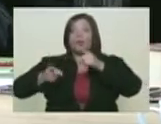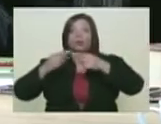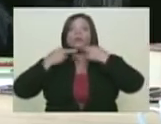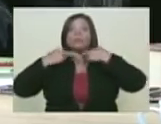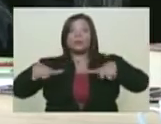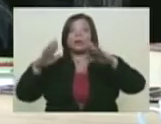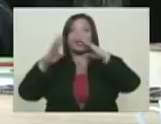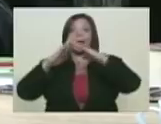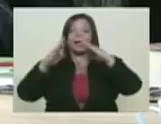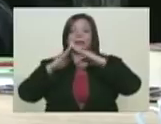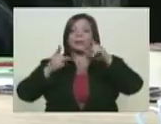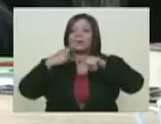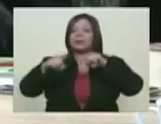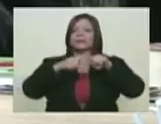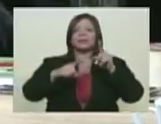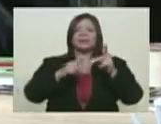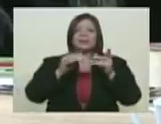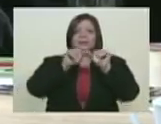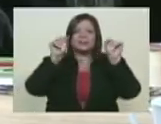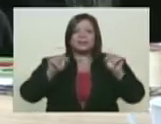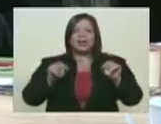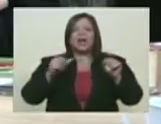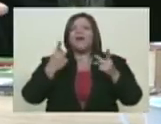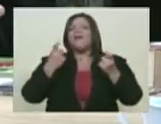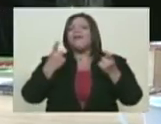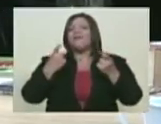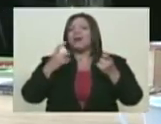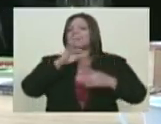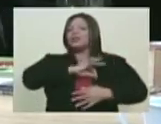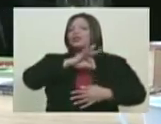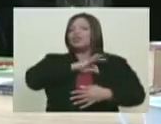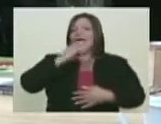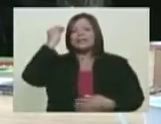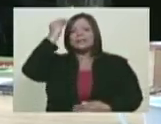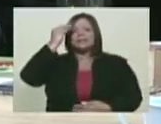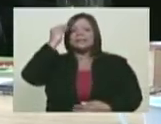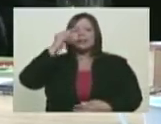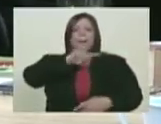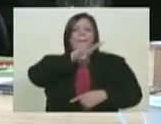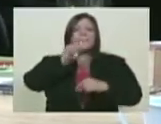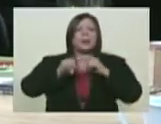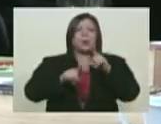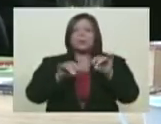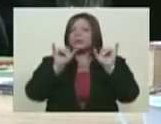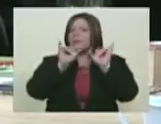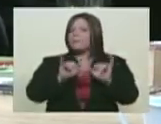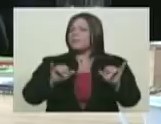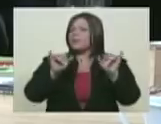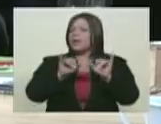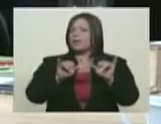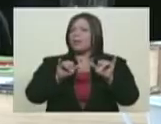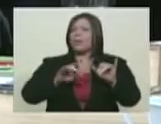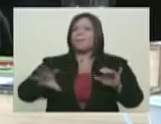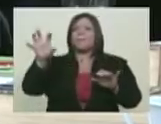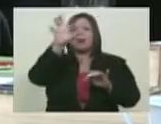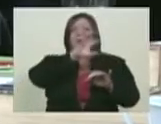Cuando lo que no interviene es el sentido común convertido en sentido social, pues la pregunta siempre es la misma en todos nuestros